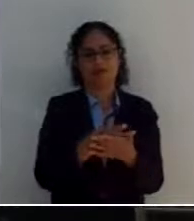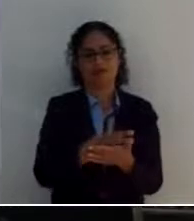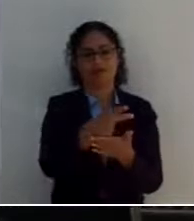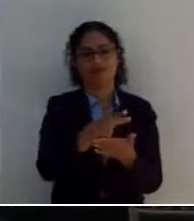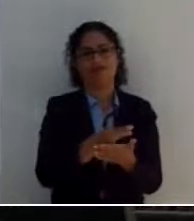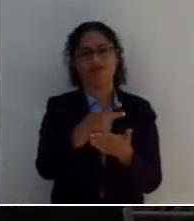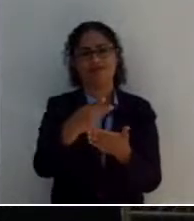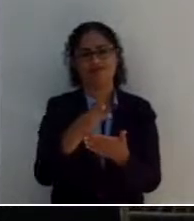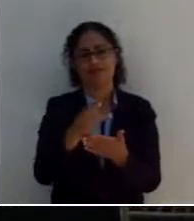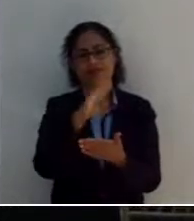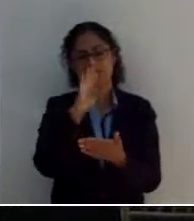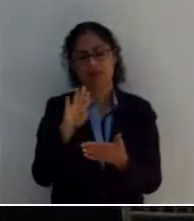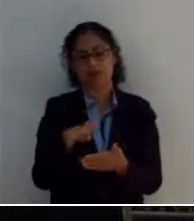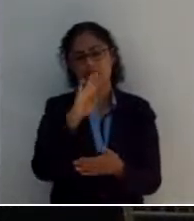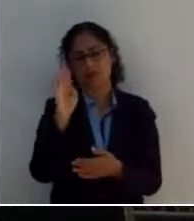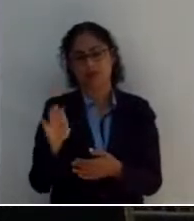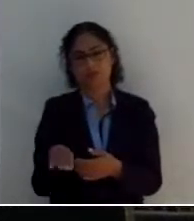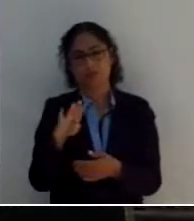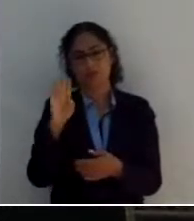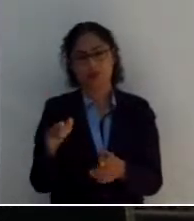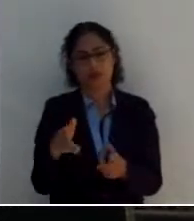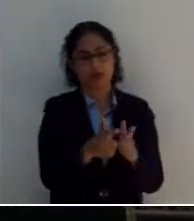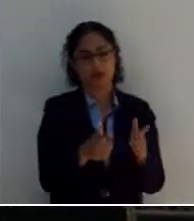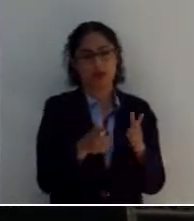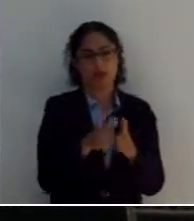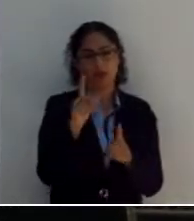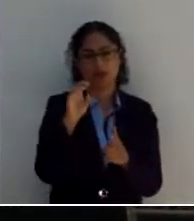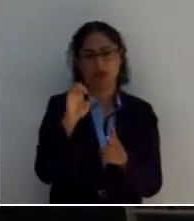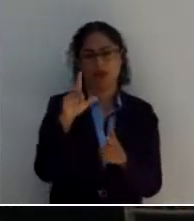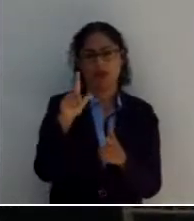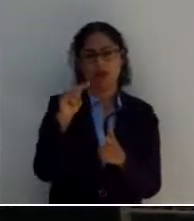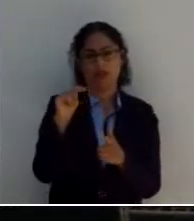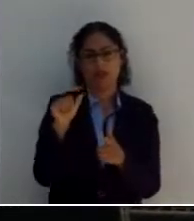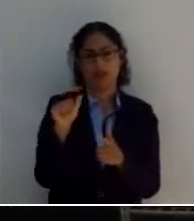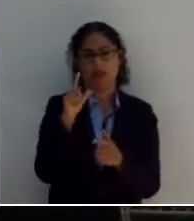caído por integrantes del Grupo Delta de la Policía Michoacán.